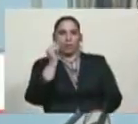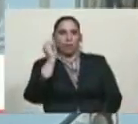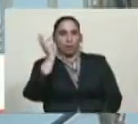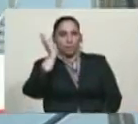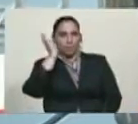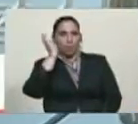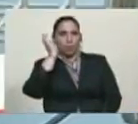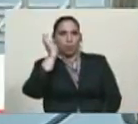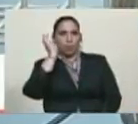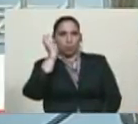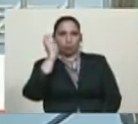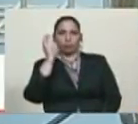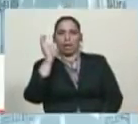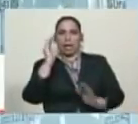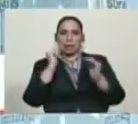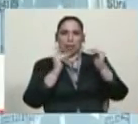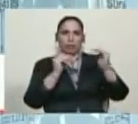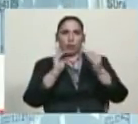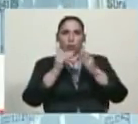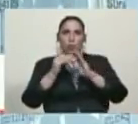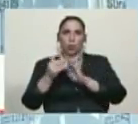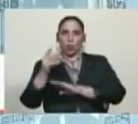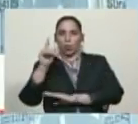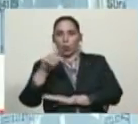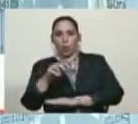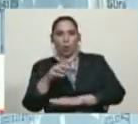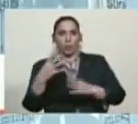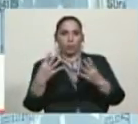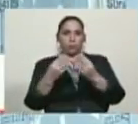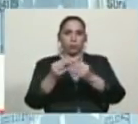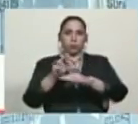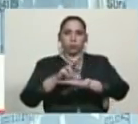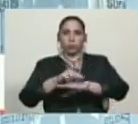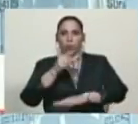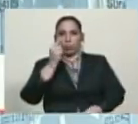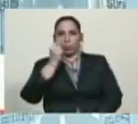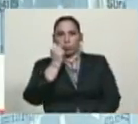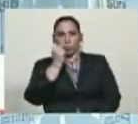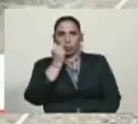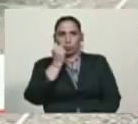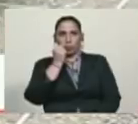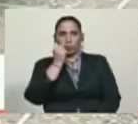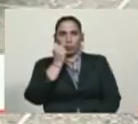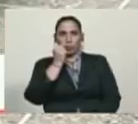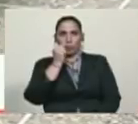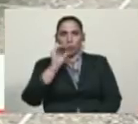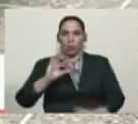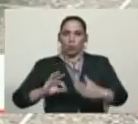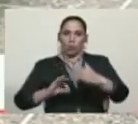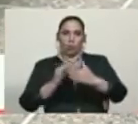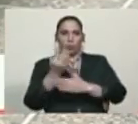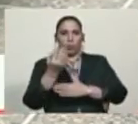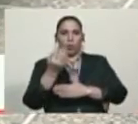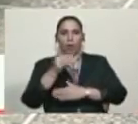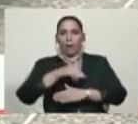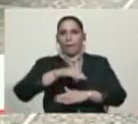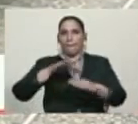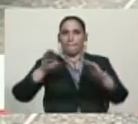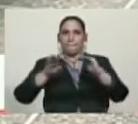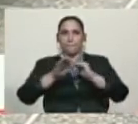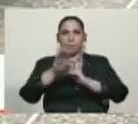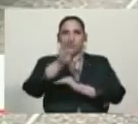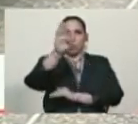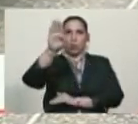comunal me acompaña también el doctor michel colmenares de la fundación barrio adentro del distrito